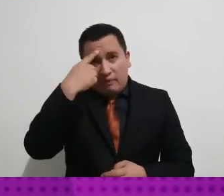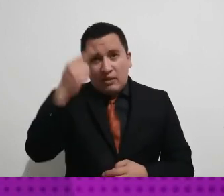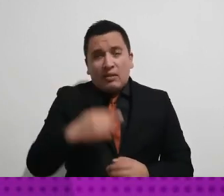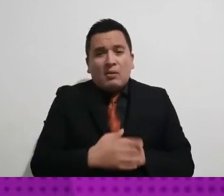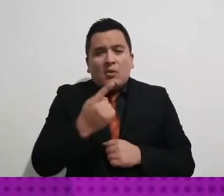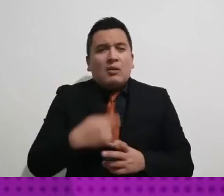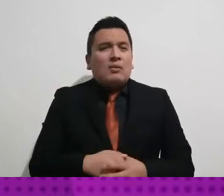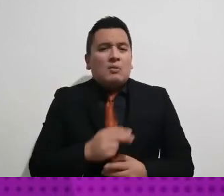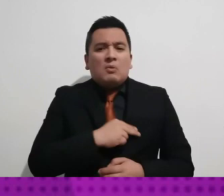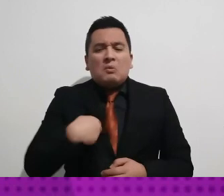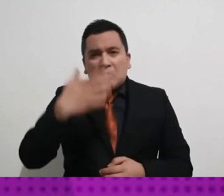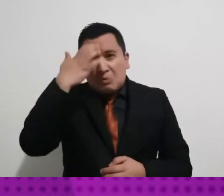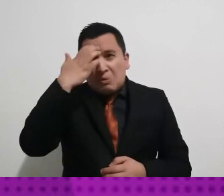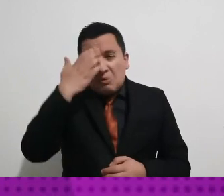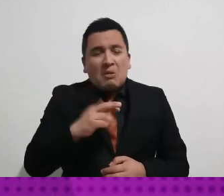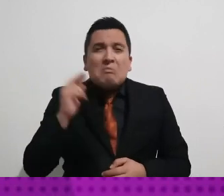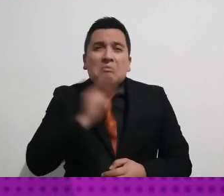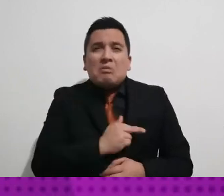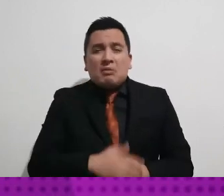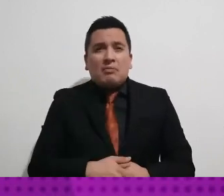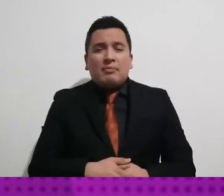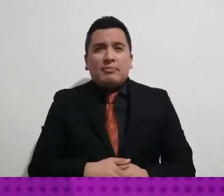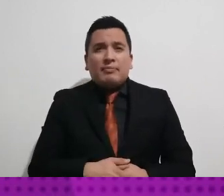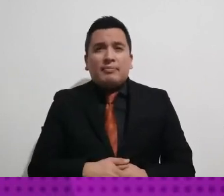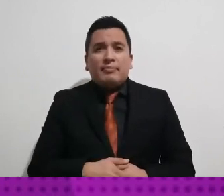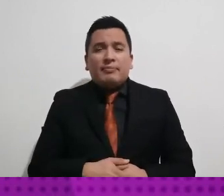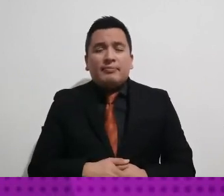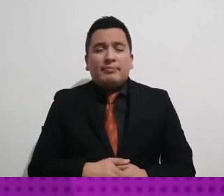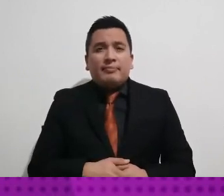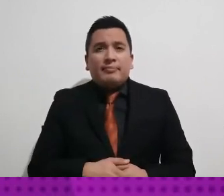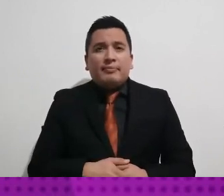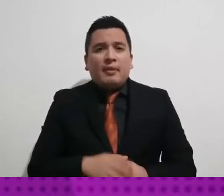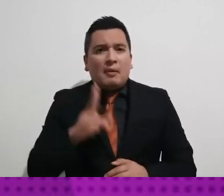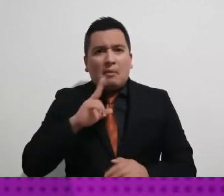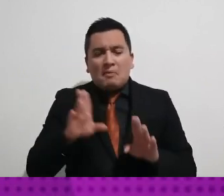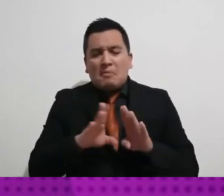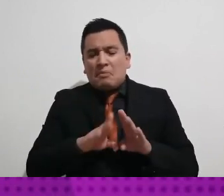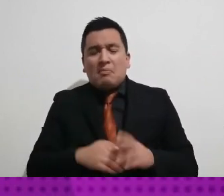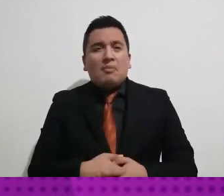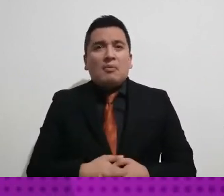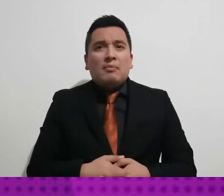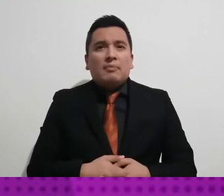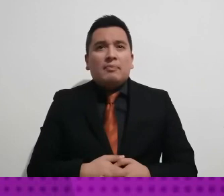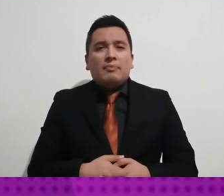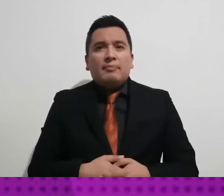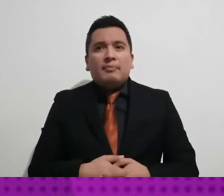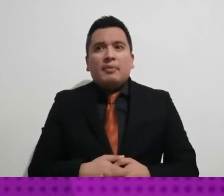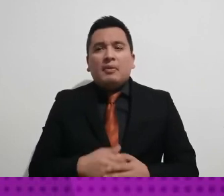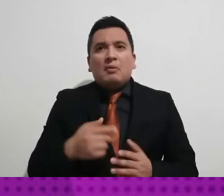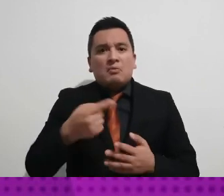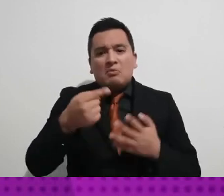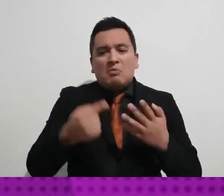la facilidad de conocer con mucha rapidez cómo se estaban desarrollando